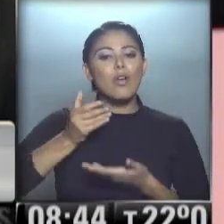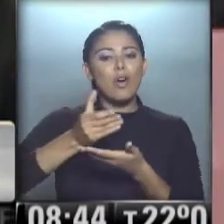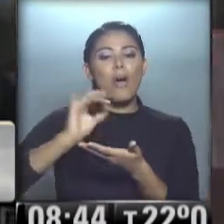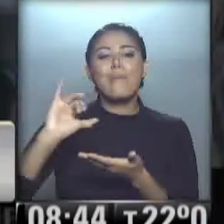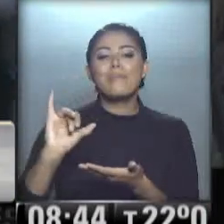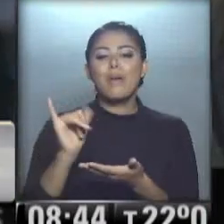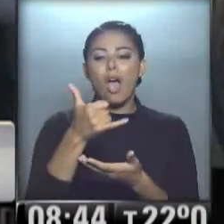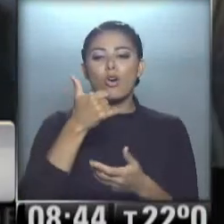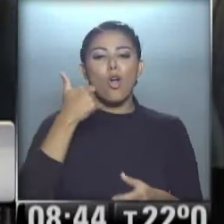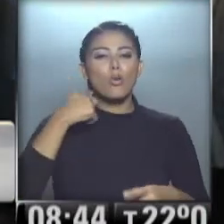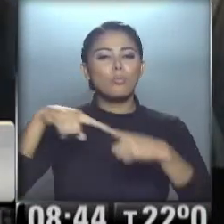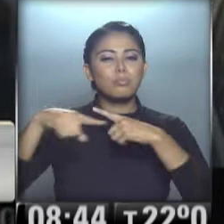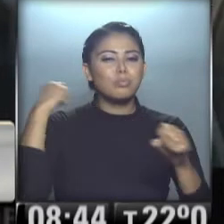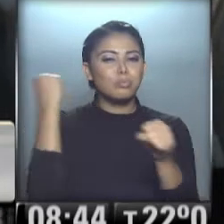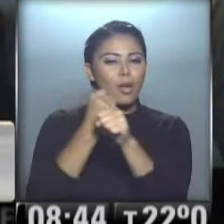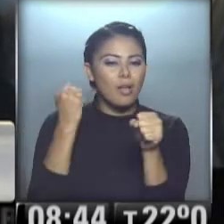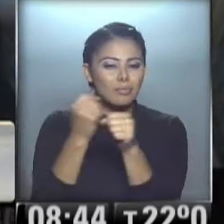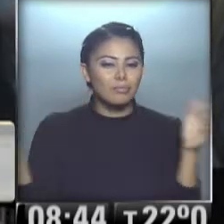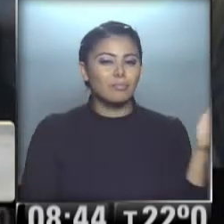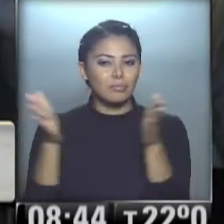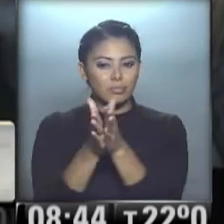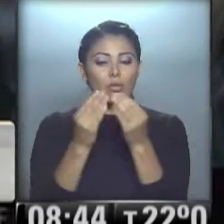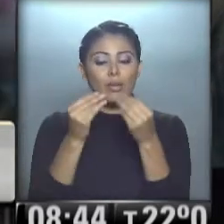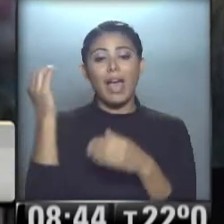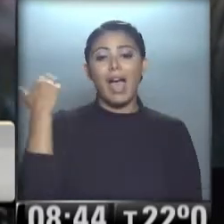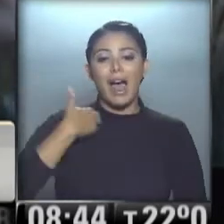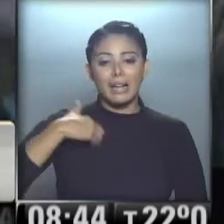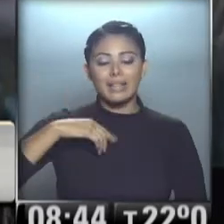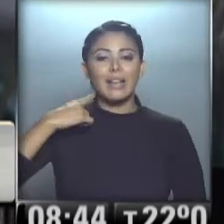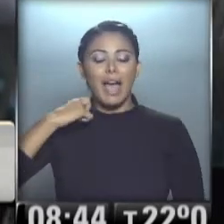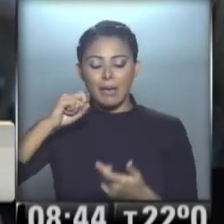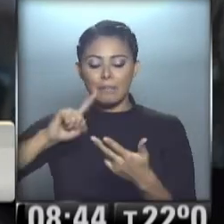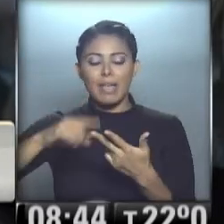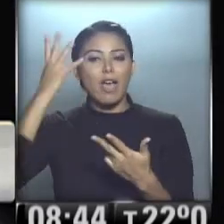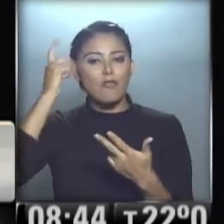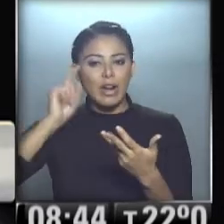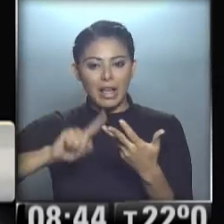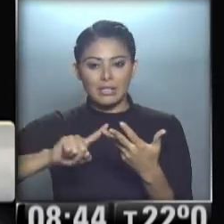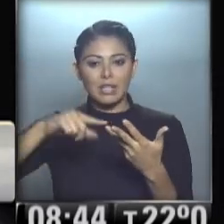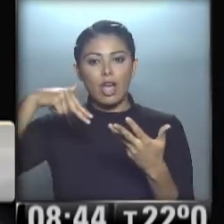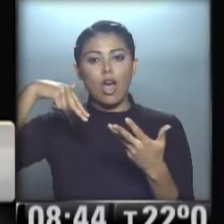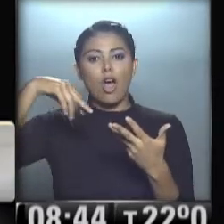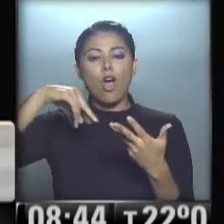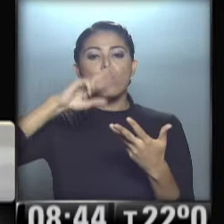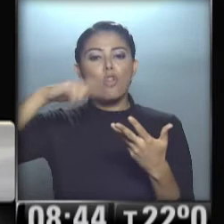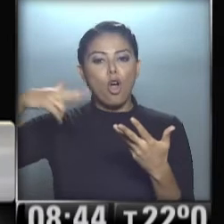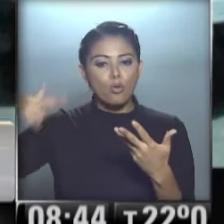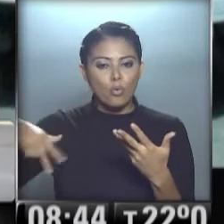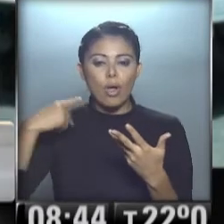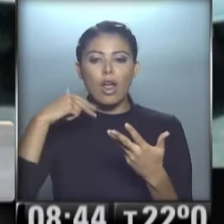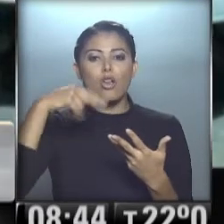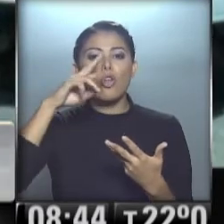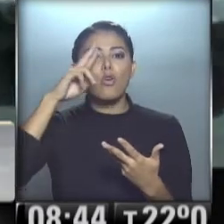Mejor Coproducción. Y estamos hablando de una coproducción entre Argentina, España, Francia y Noruega. Y estamos hablando de Guacolda,